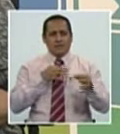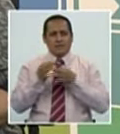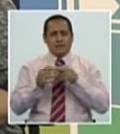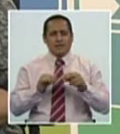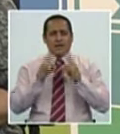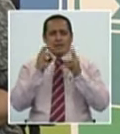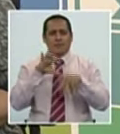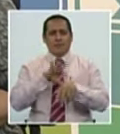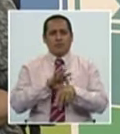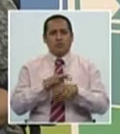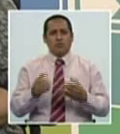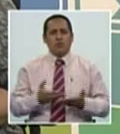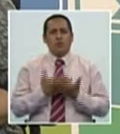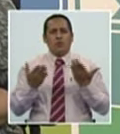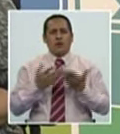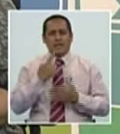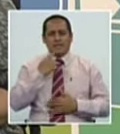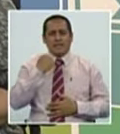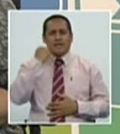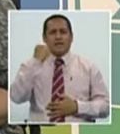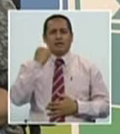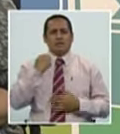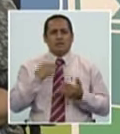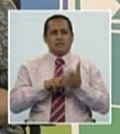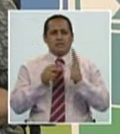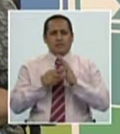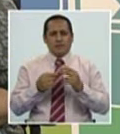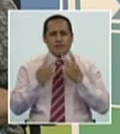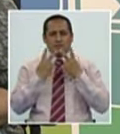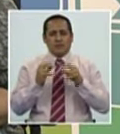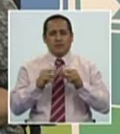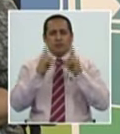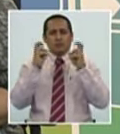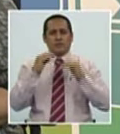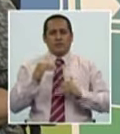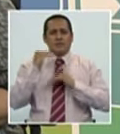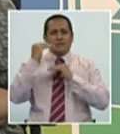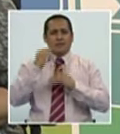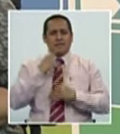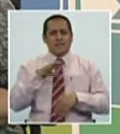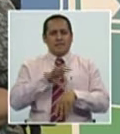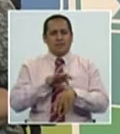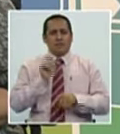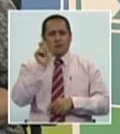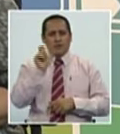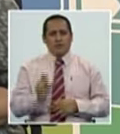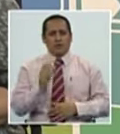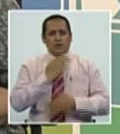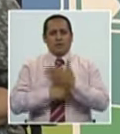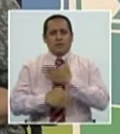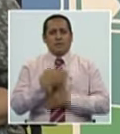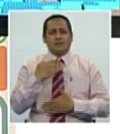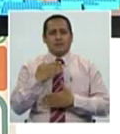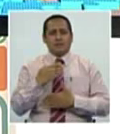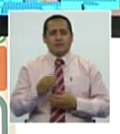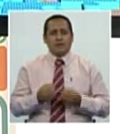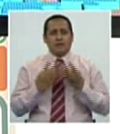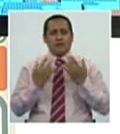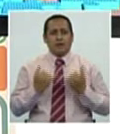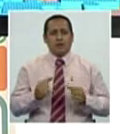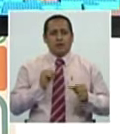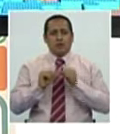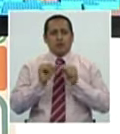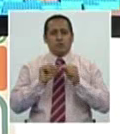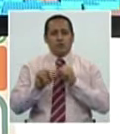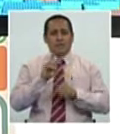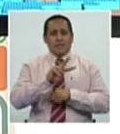el tema de salud. ¿Cuáles son los derechos en lo que vendría a ser el sistema de salud para la persona con discapacidad?